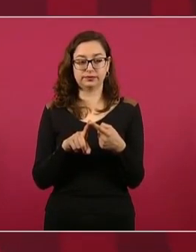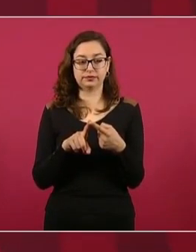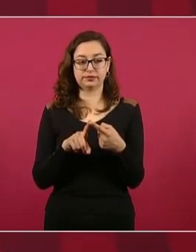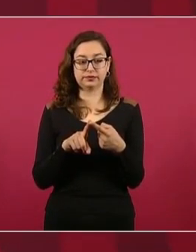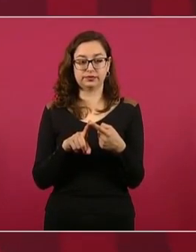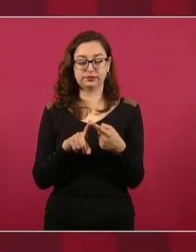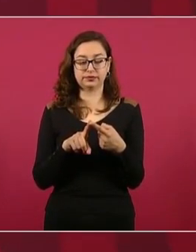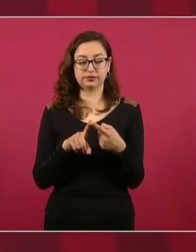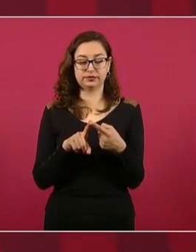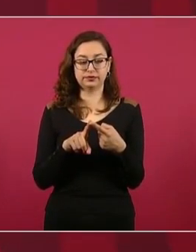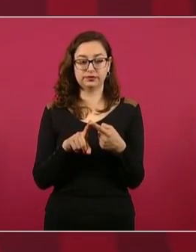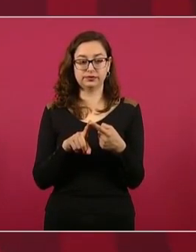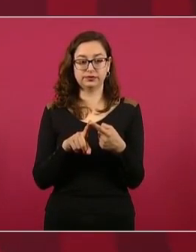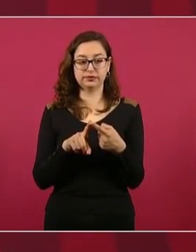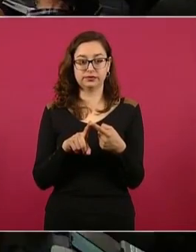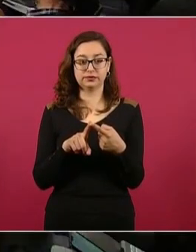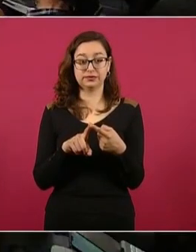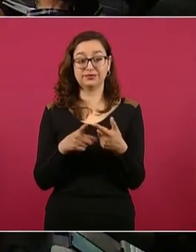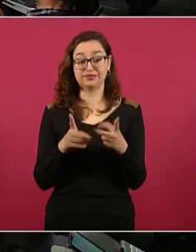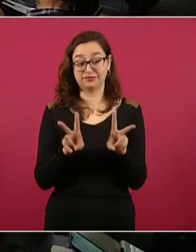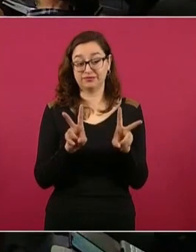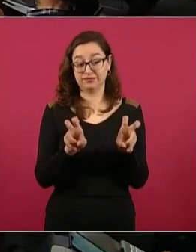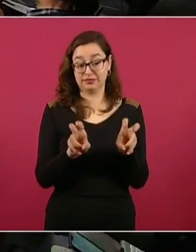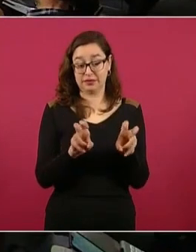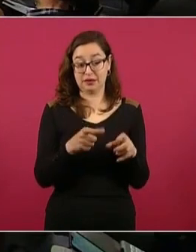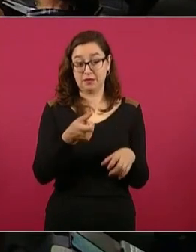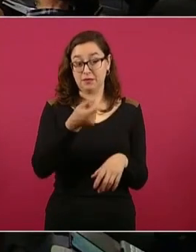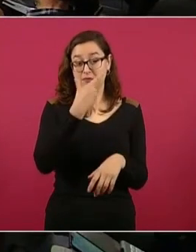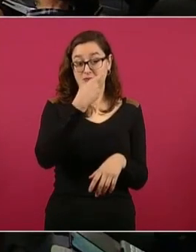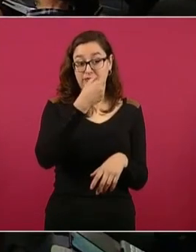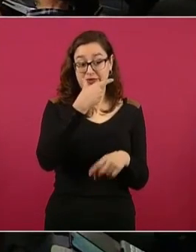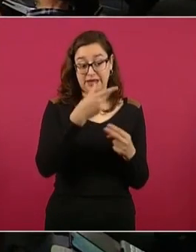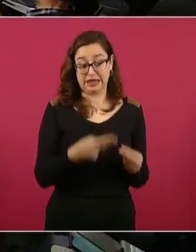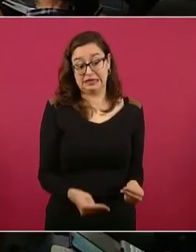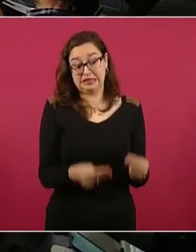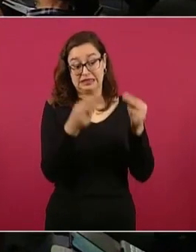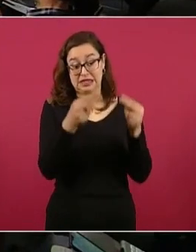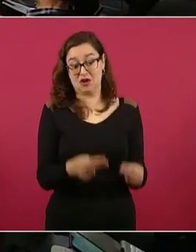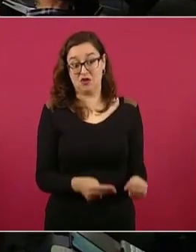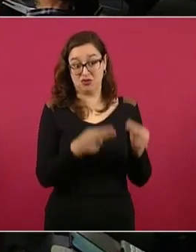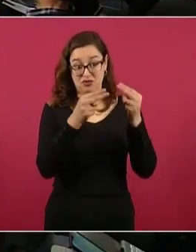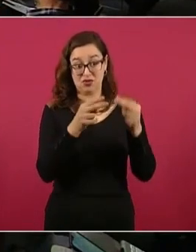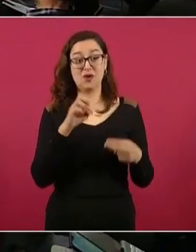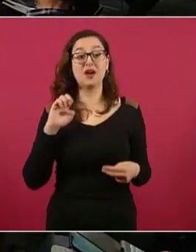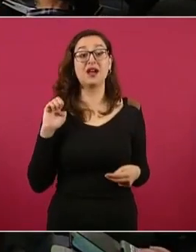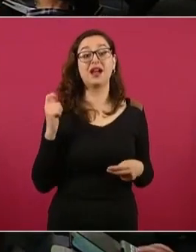sobre la comercialización de los medicamentos. Eso era